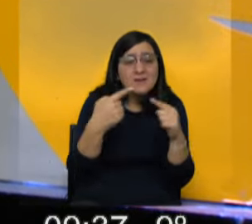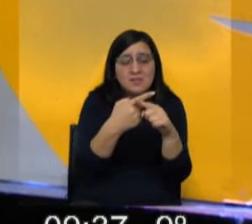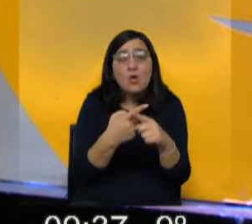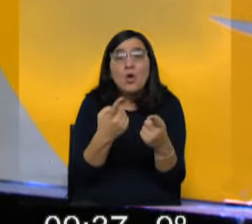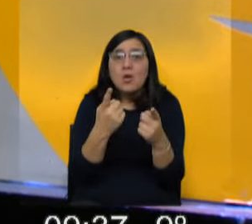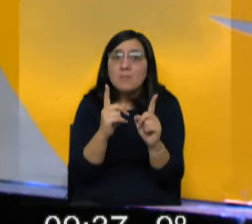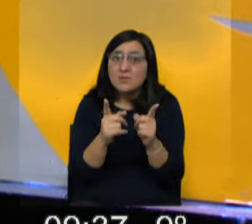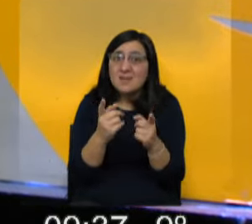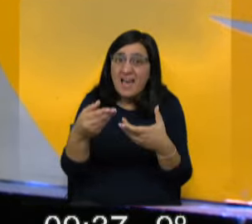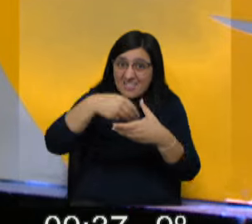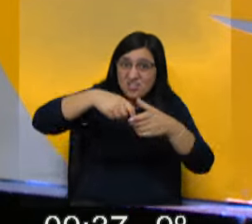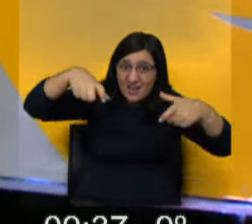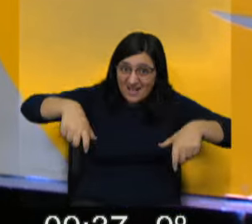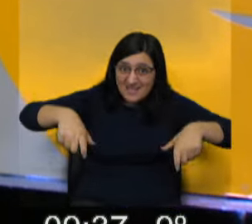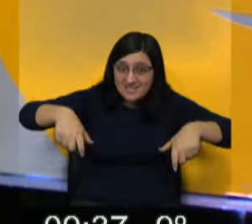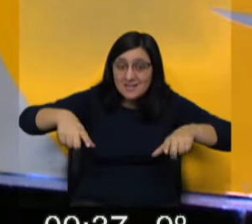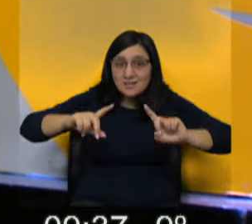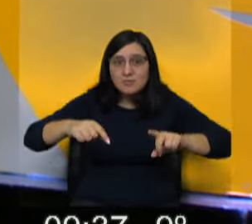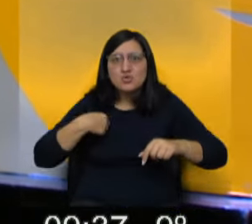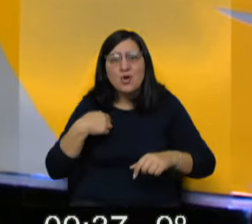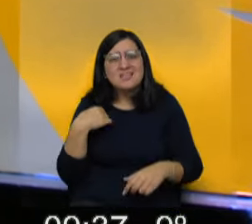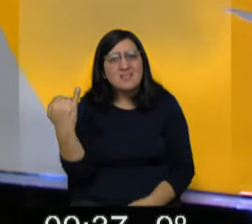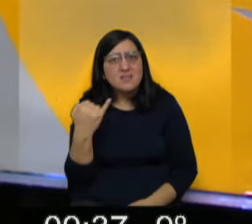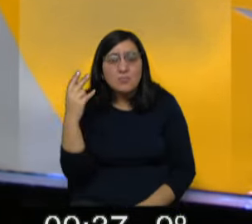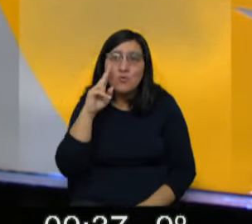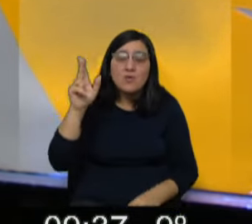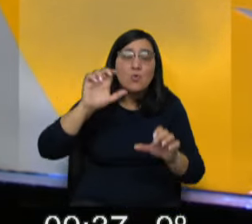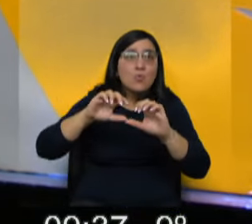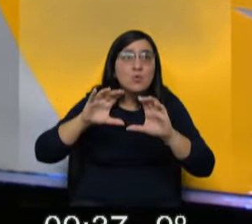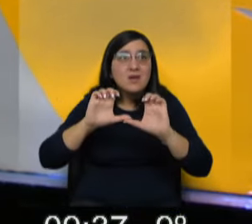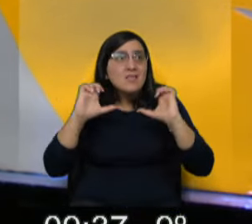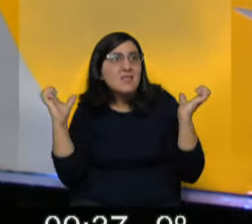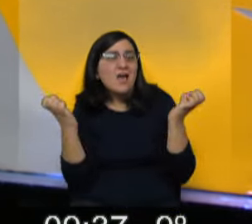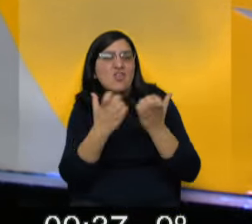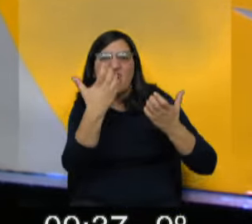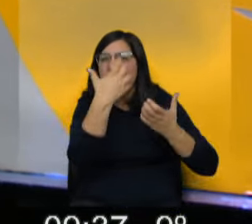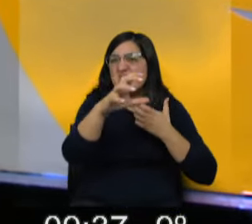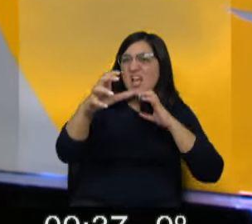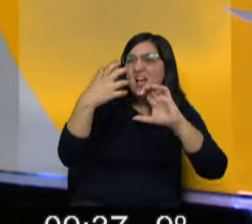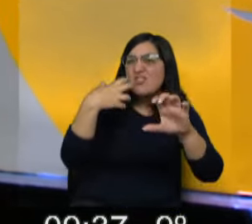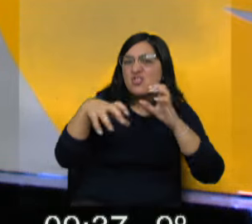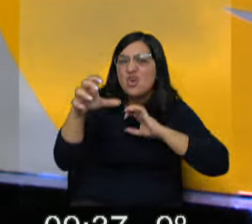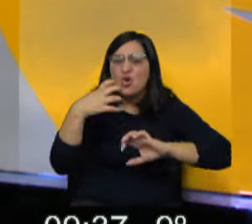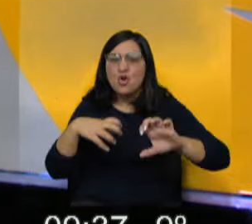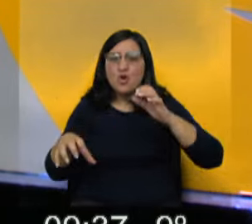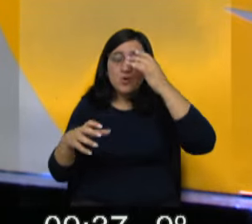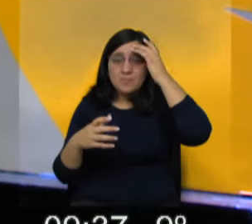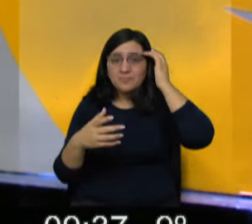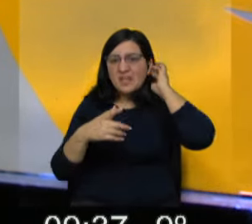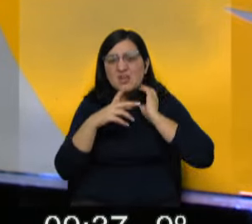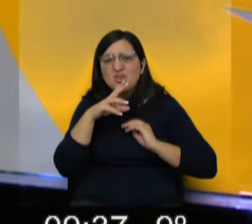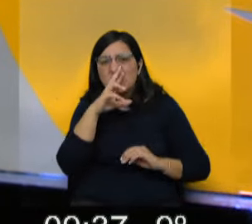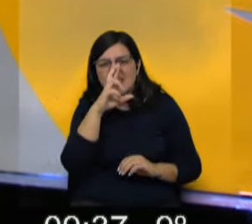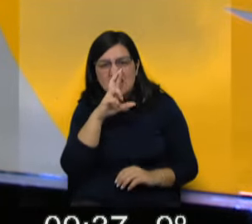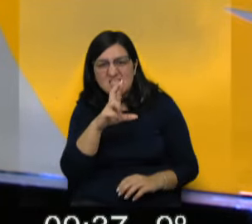sino que también dentro de la cancha, yo hacía mucho que no veía un estadio entero gritando una consigna absolutamente racista